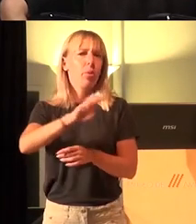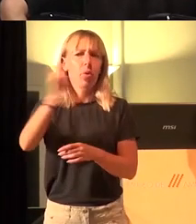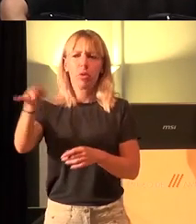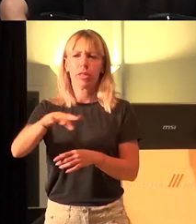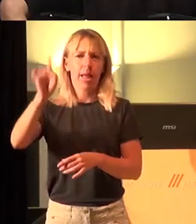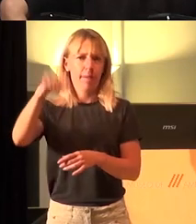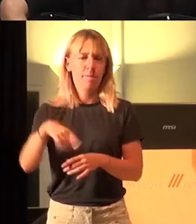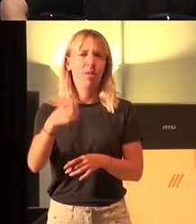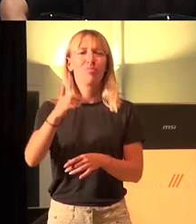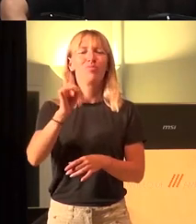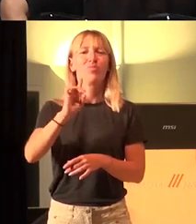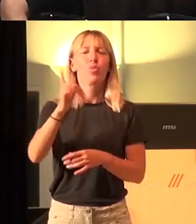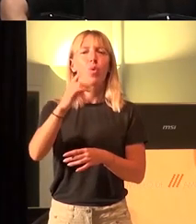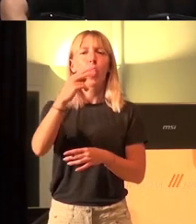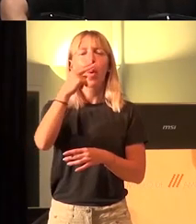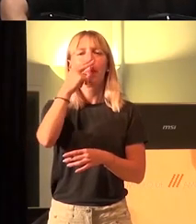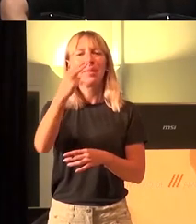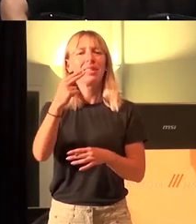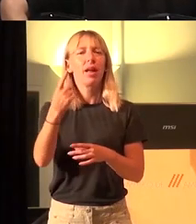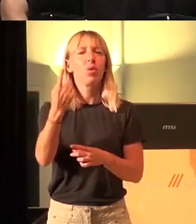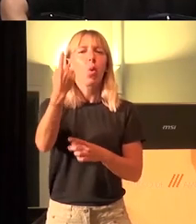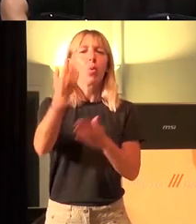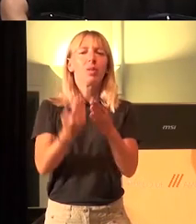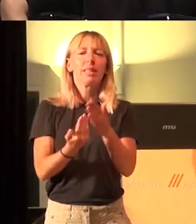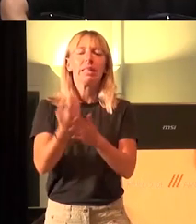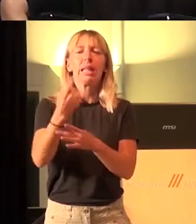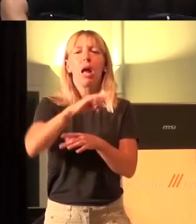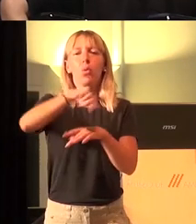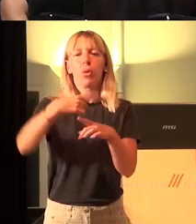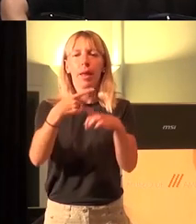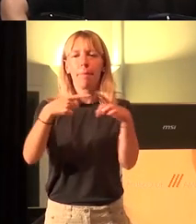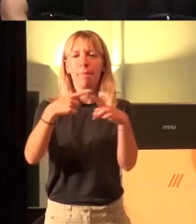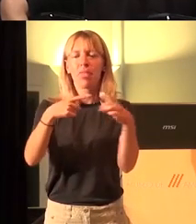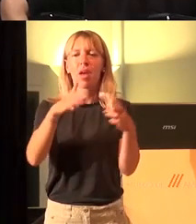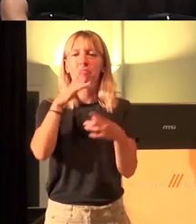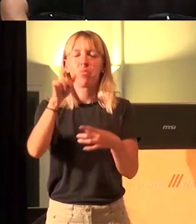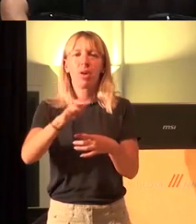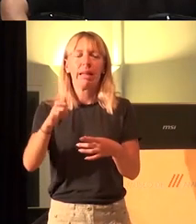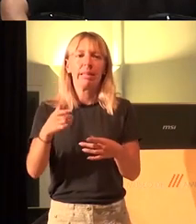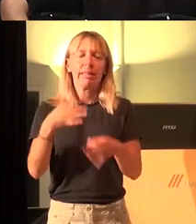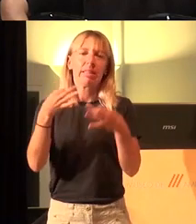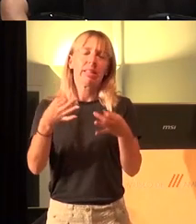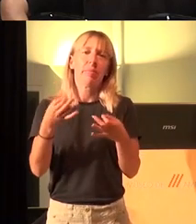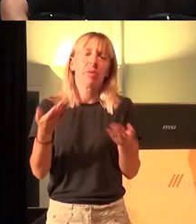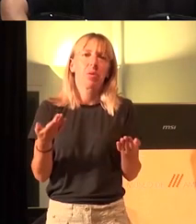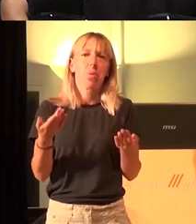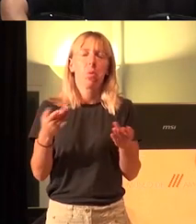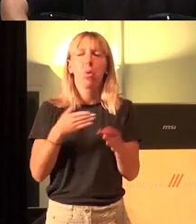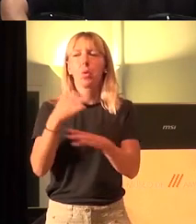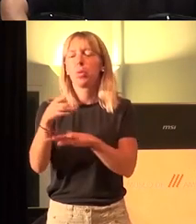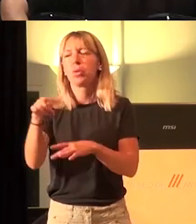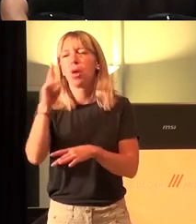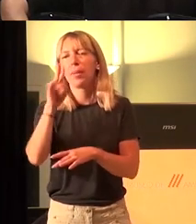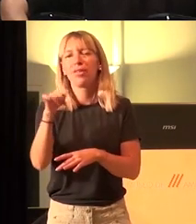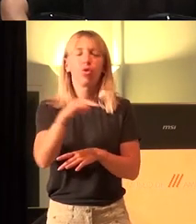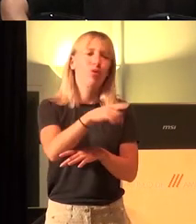sitio. Que no se tratase de visitas puntuales de un día, hora y media, porque la gente se queda siempre con, es que no hemos ido a ver esto, no